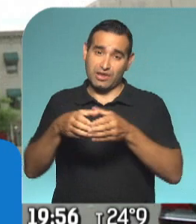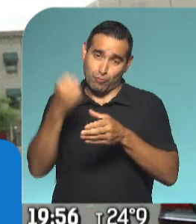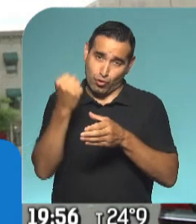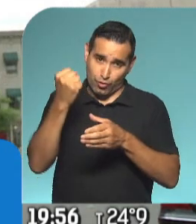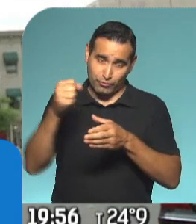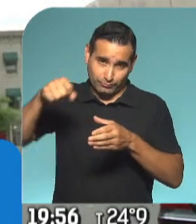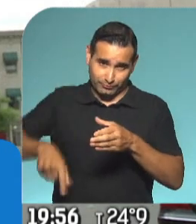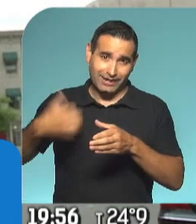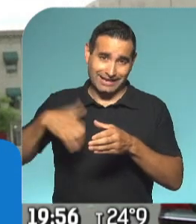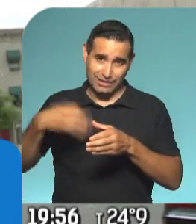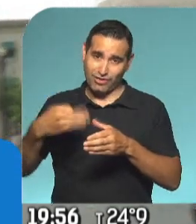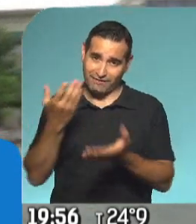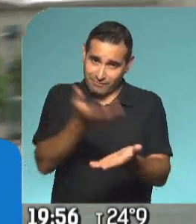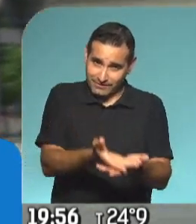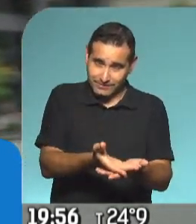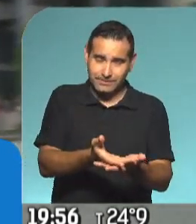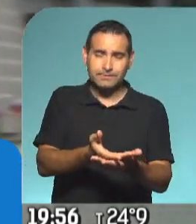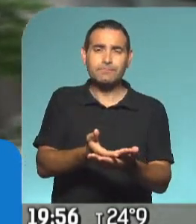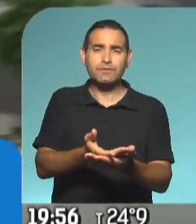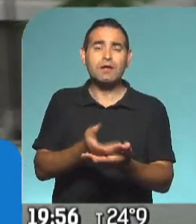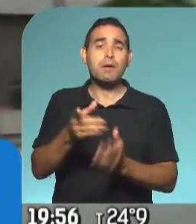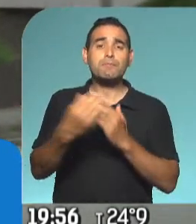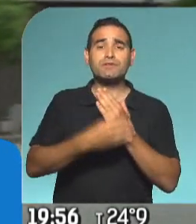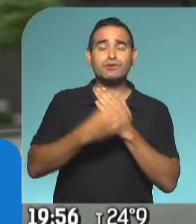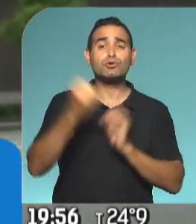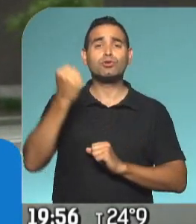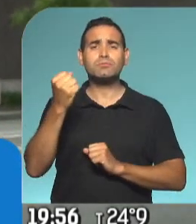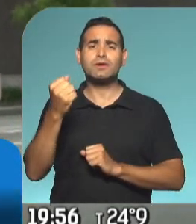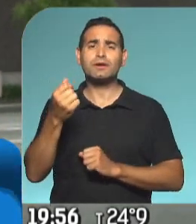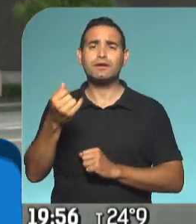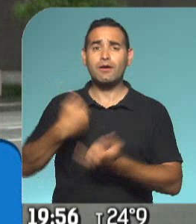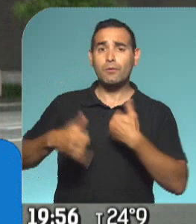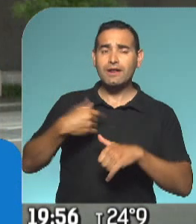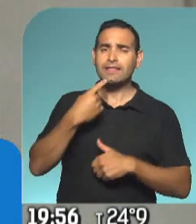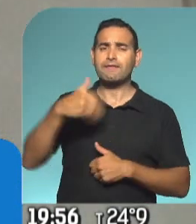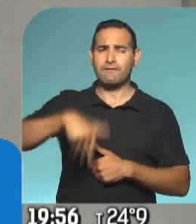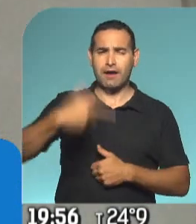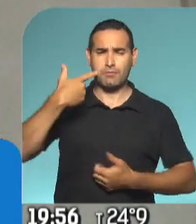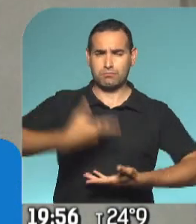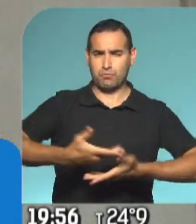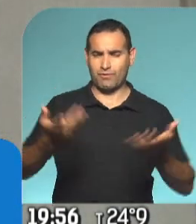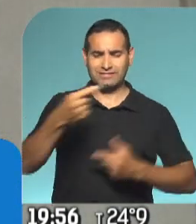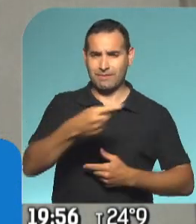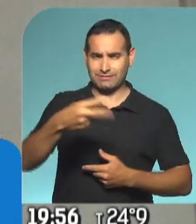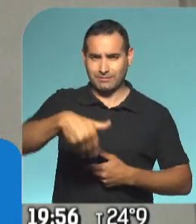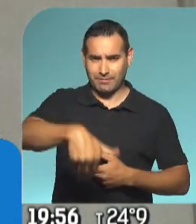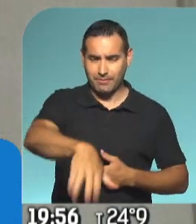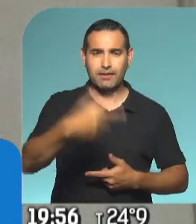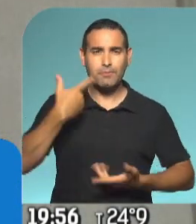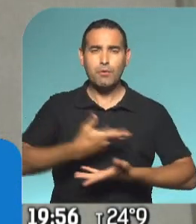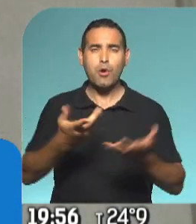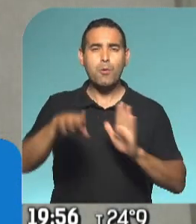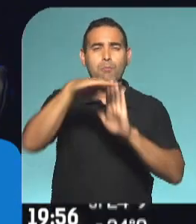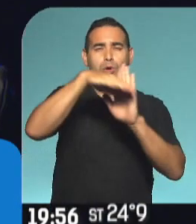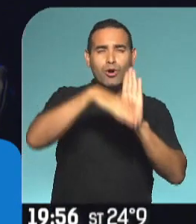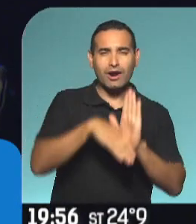económico argentino, y lo que se sabe desde el Ministerio de Economía es que se planea hacer público dentro de las próximas semanas justamente un